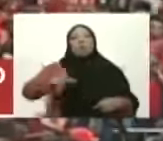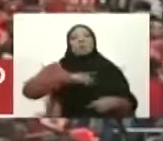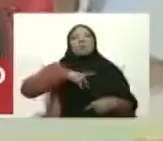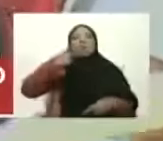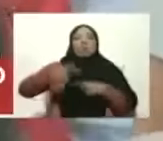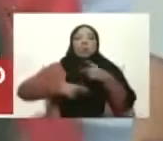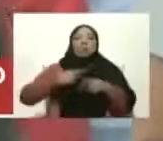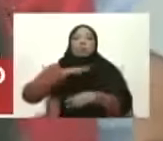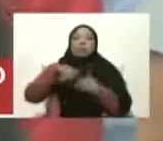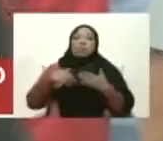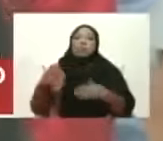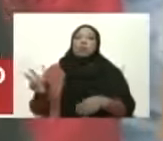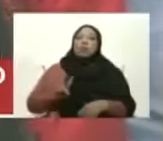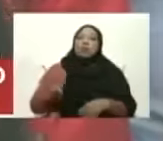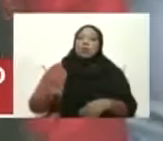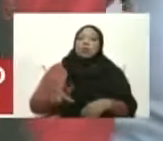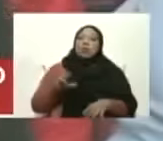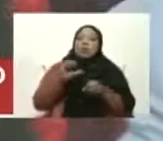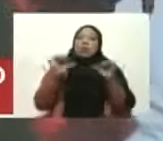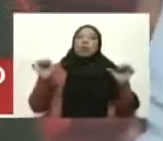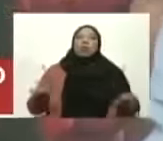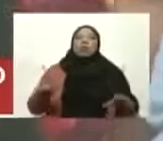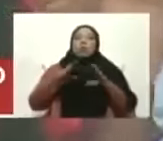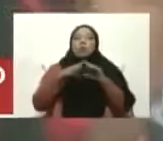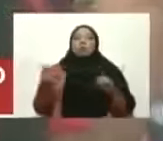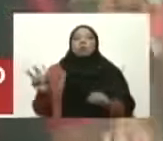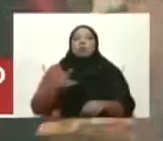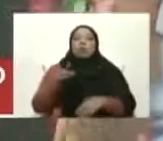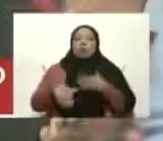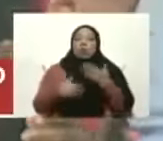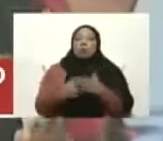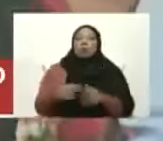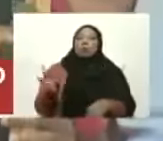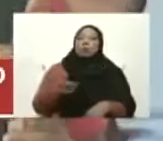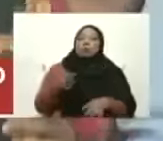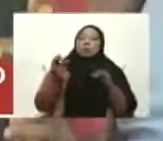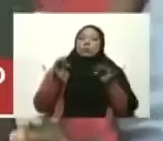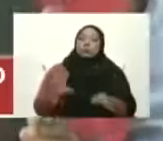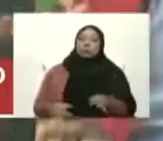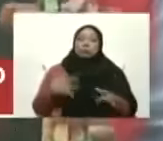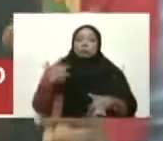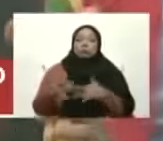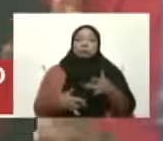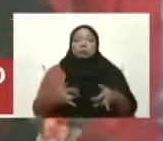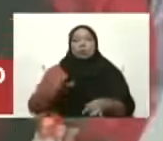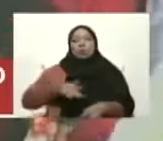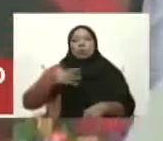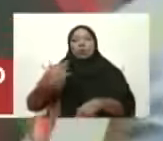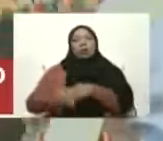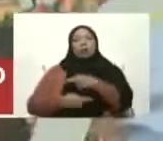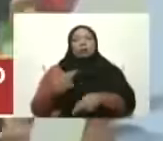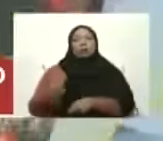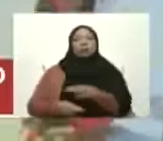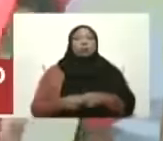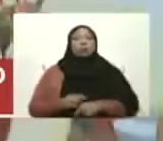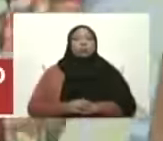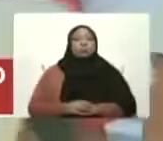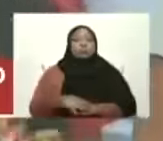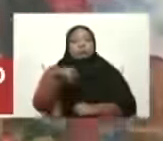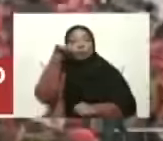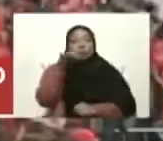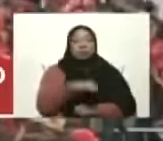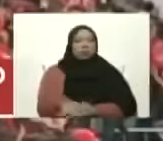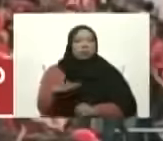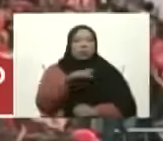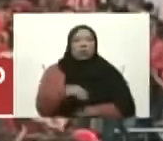popular, de toda nuestra estructura a todos los niveles. Esto solo es posible en revolución. El pueblo de a